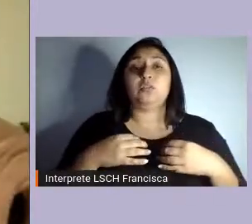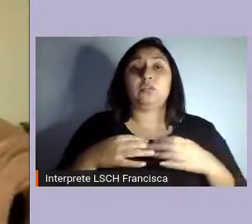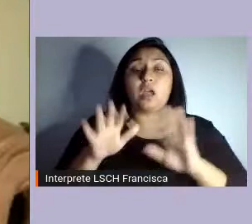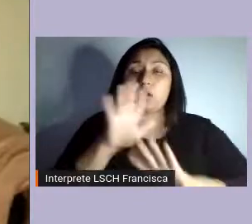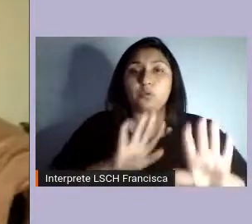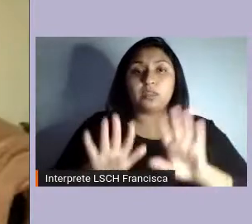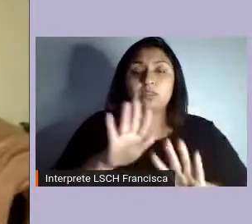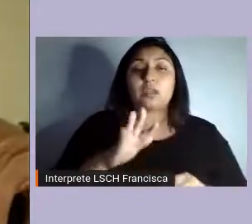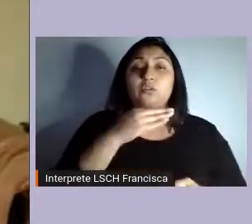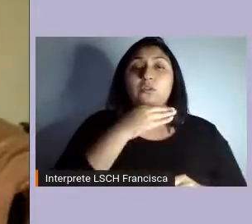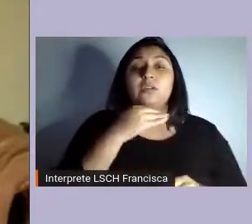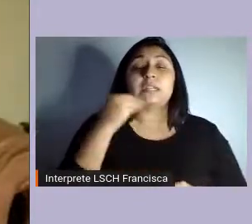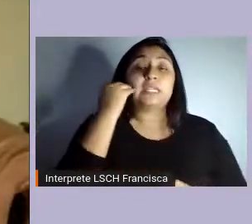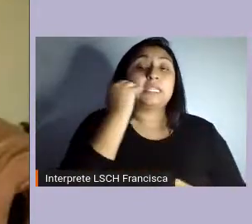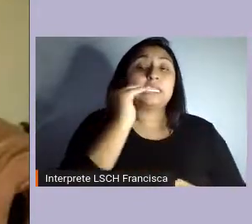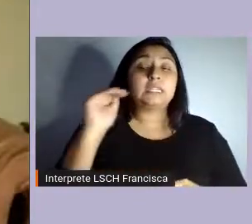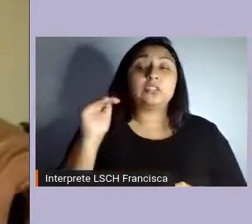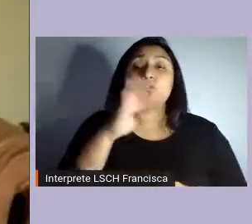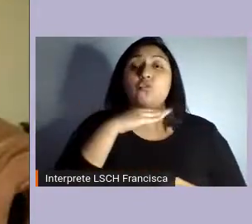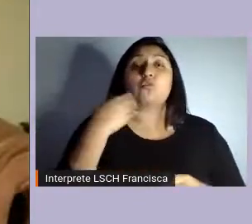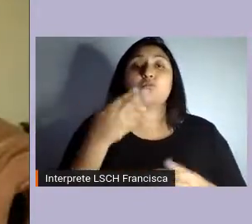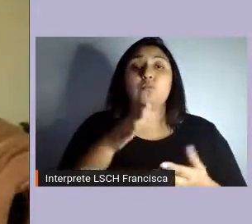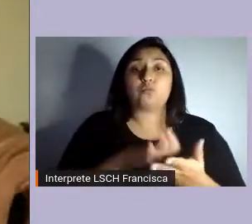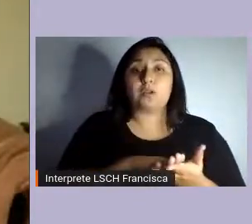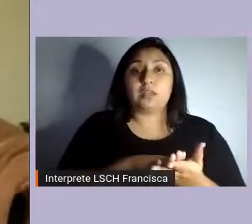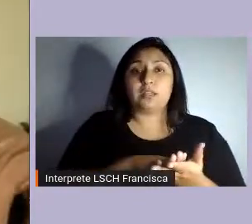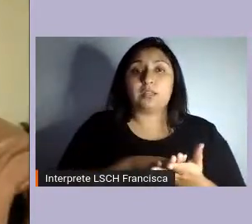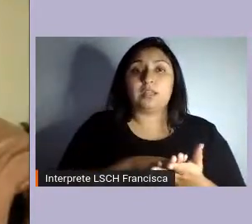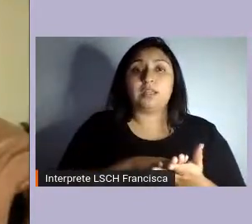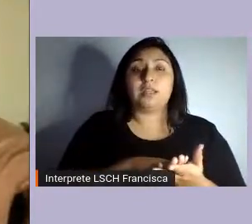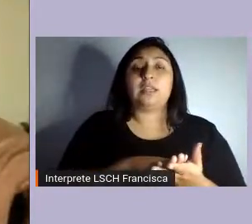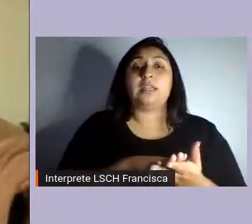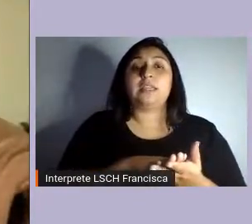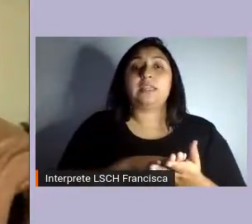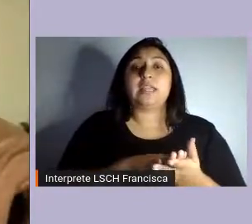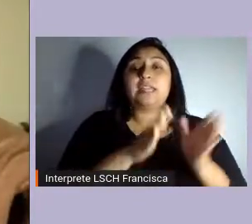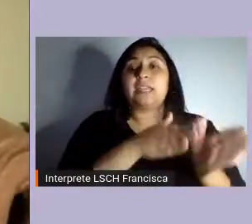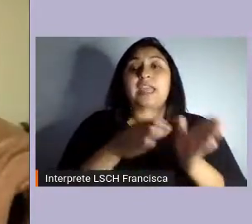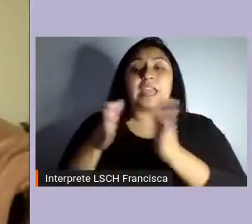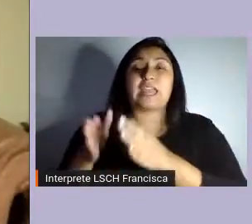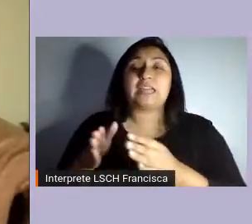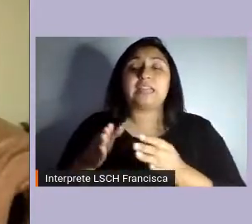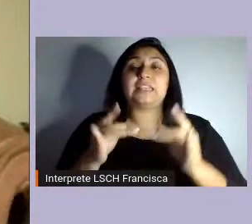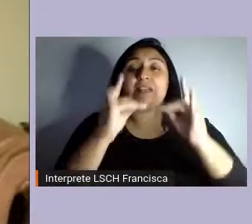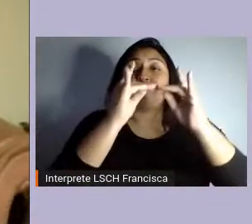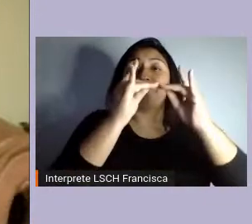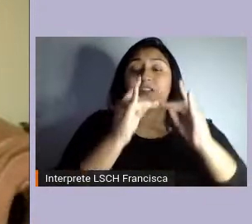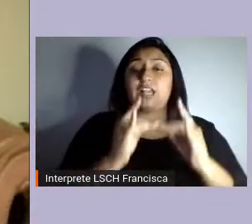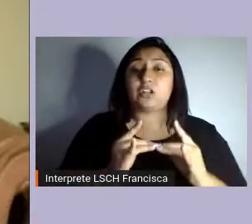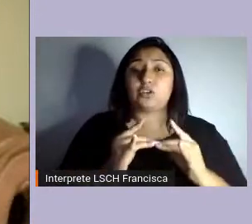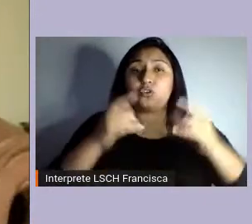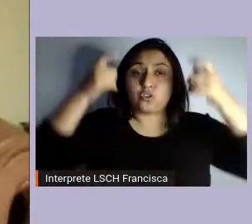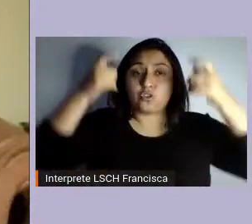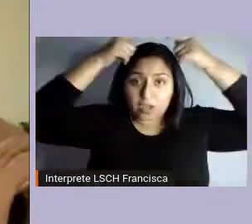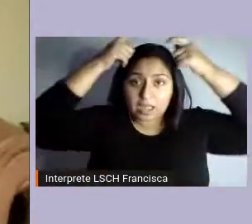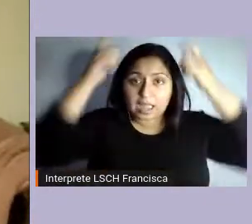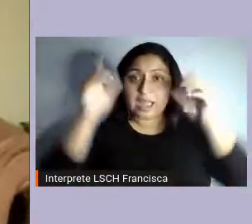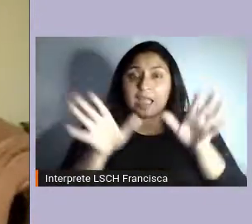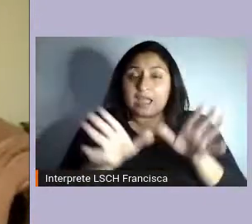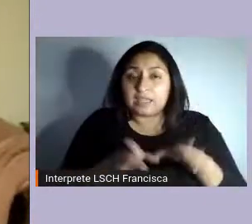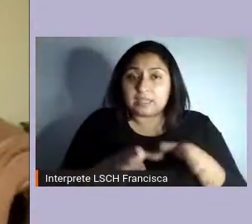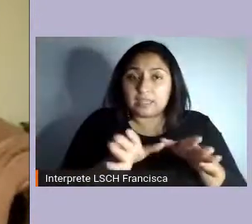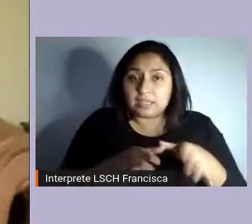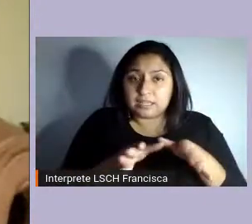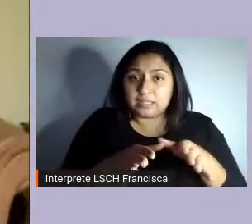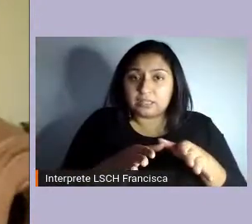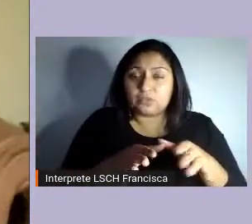aparece como intercalado con el velorio de Angelito, obviamente, porque el velorio de Angelito de la tradición, y ella toma no